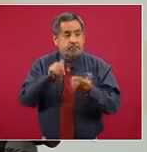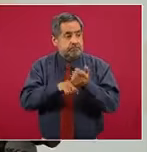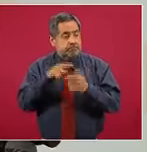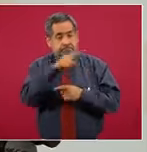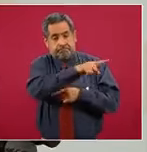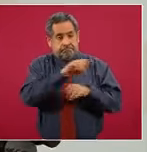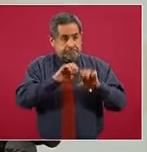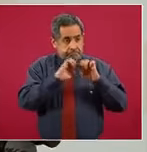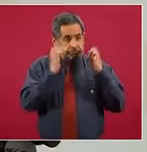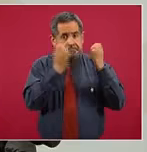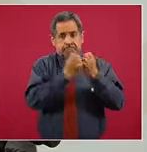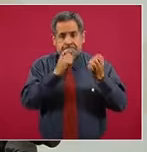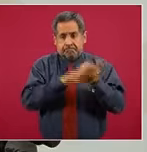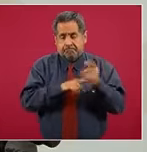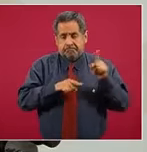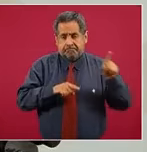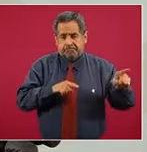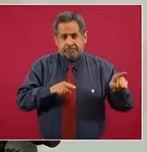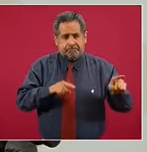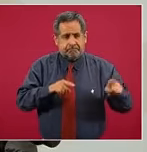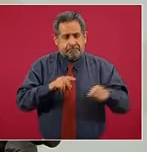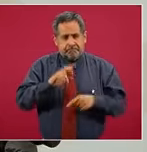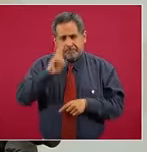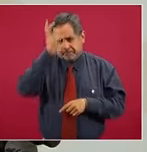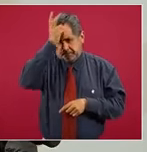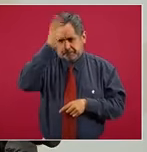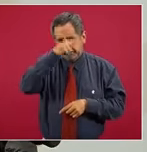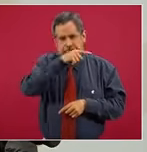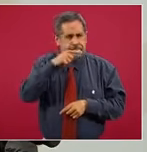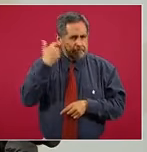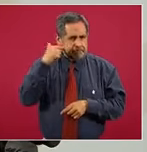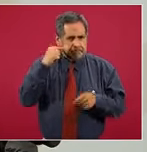estadio de Chivas,